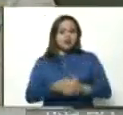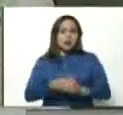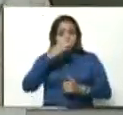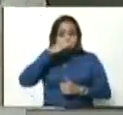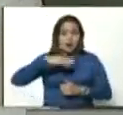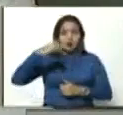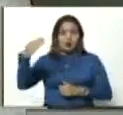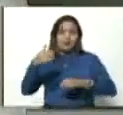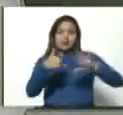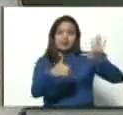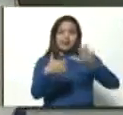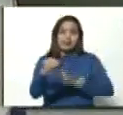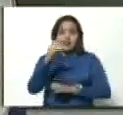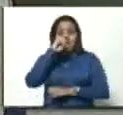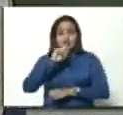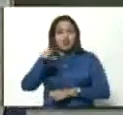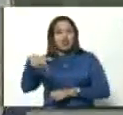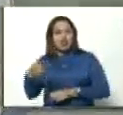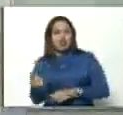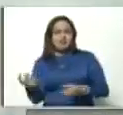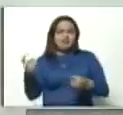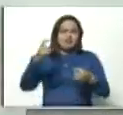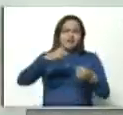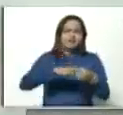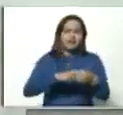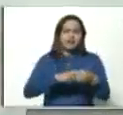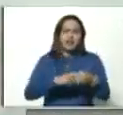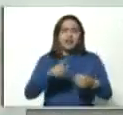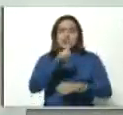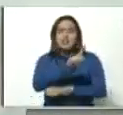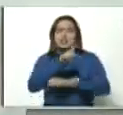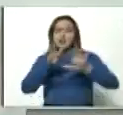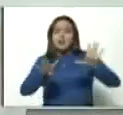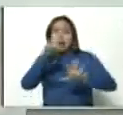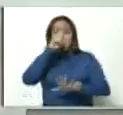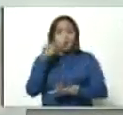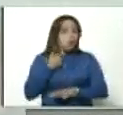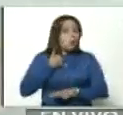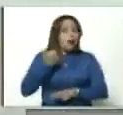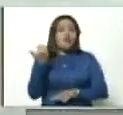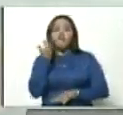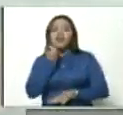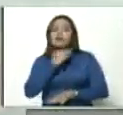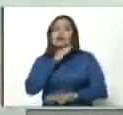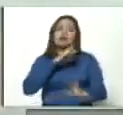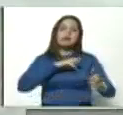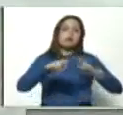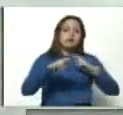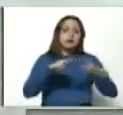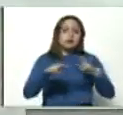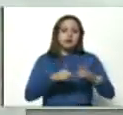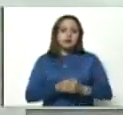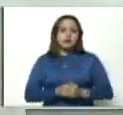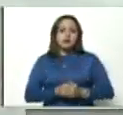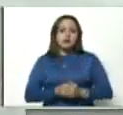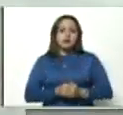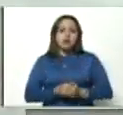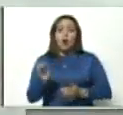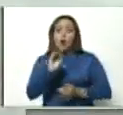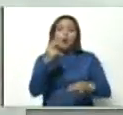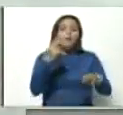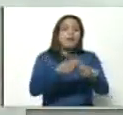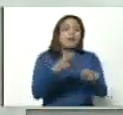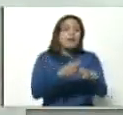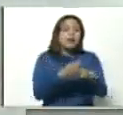mayores de 60 años, luego se incorporan a partir de los 19 años quienes tengan alguna enfermedad asociada o las llamadas comorbilidades